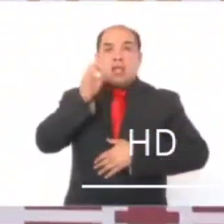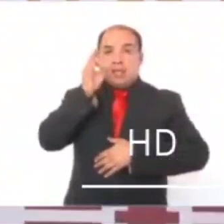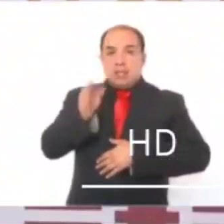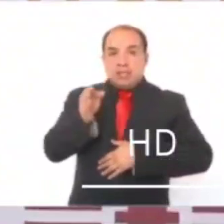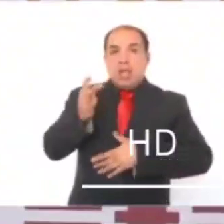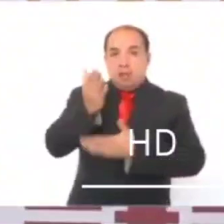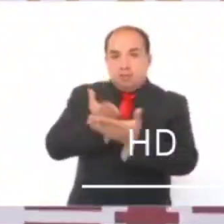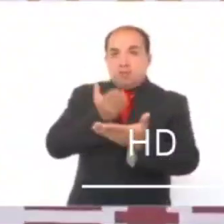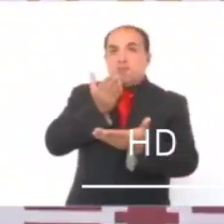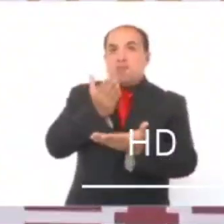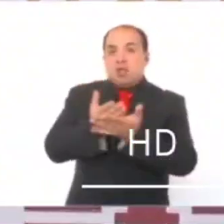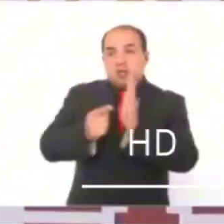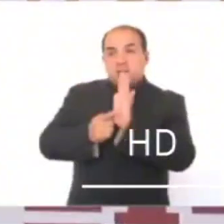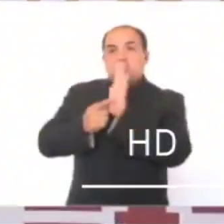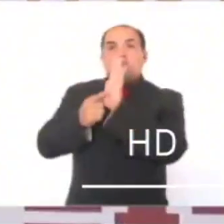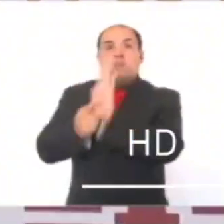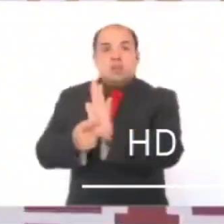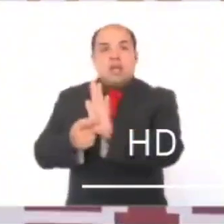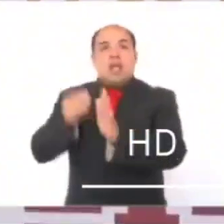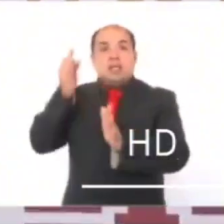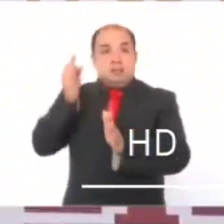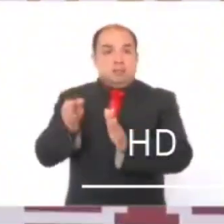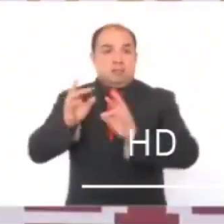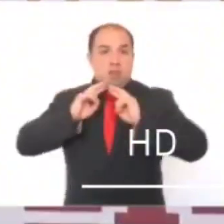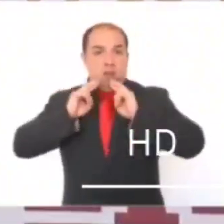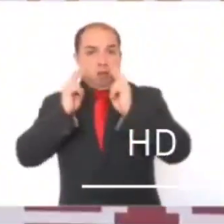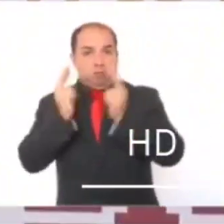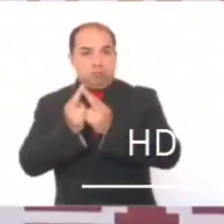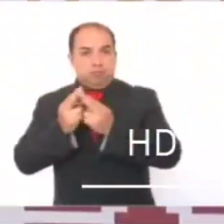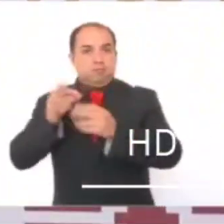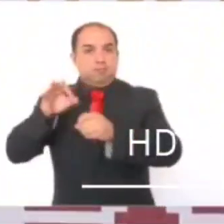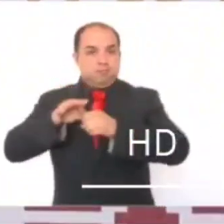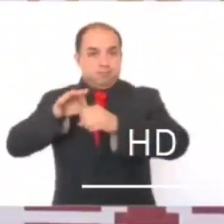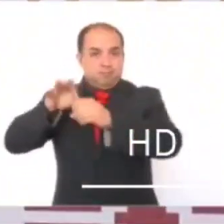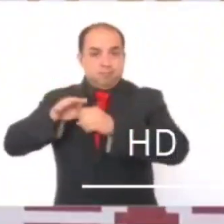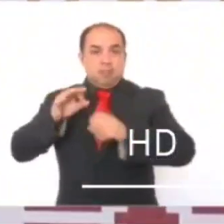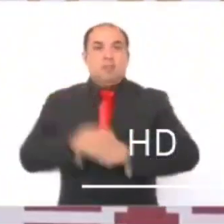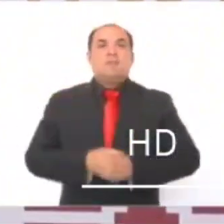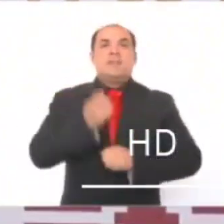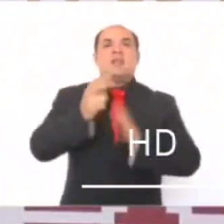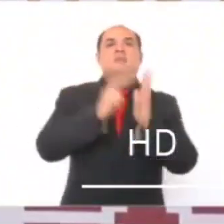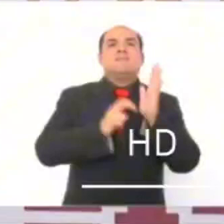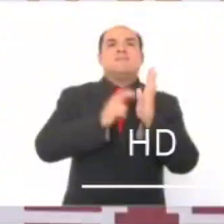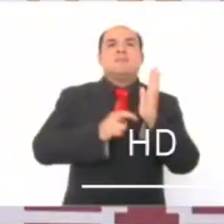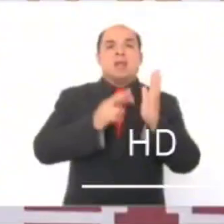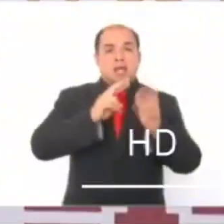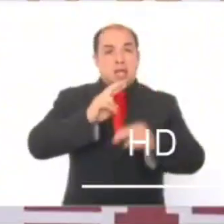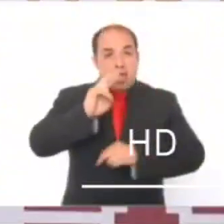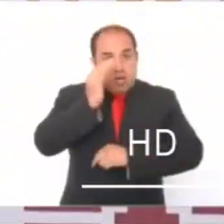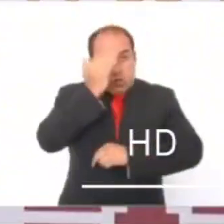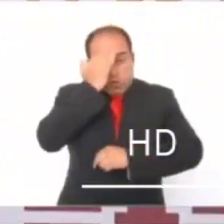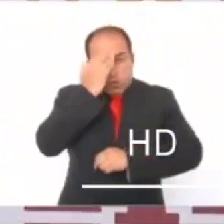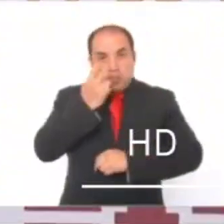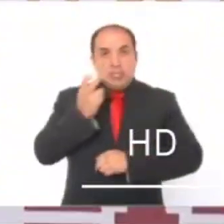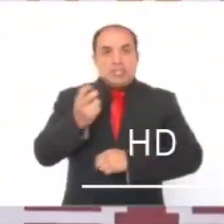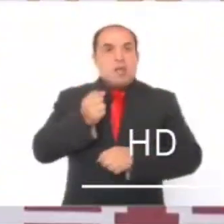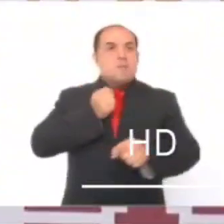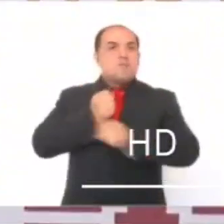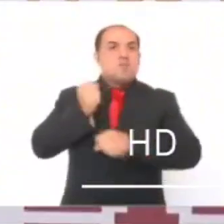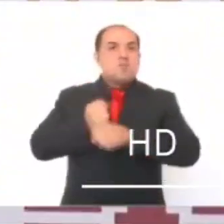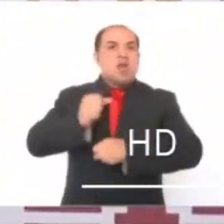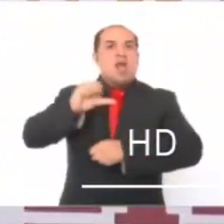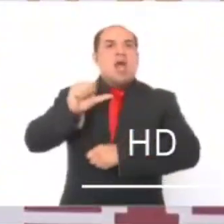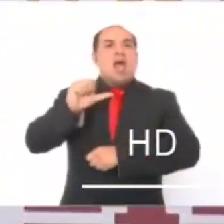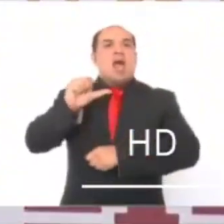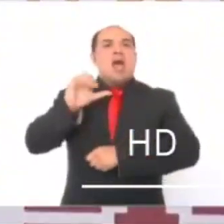y presentarla y aprobarla en el Pleno. Estas reformas reconocen la violencia ácida como toda